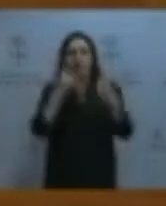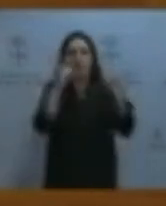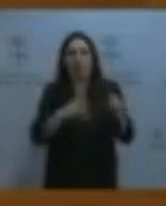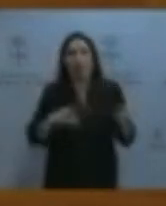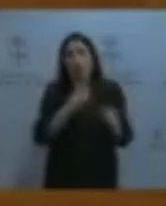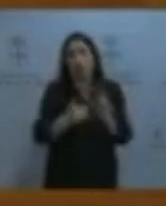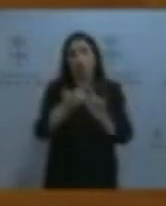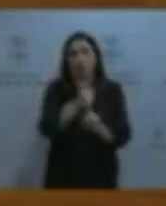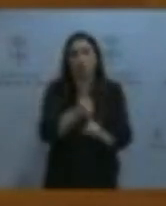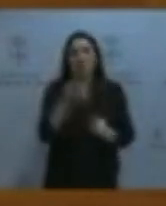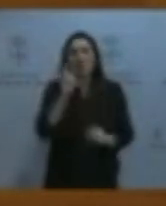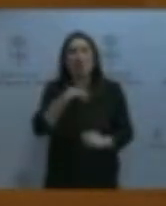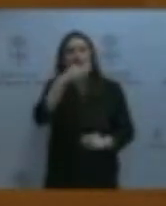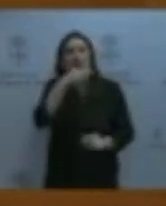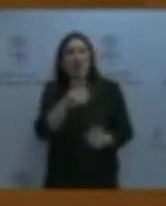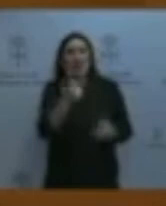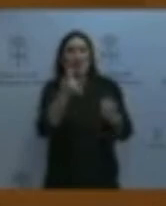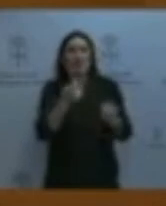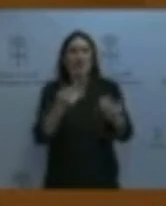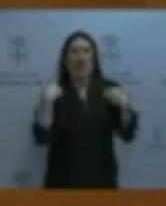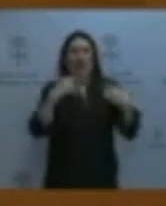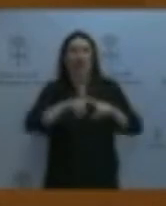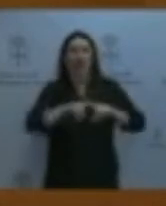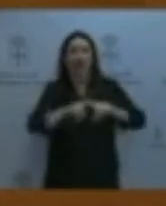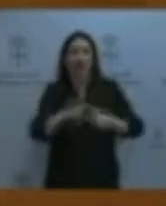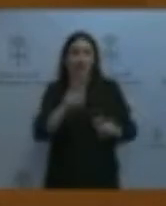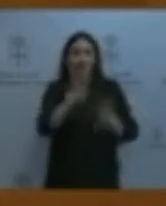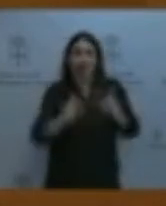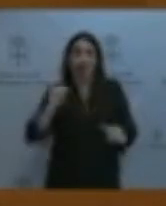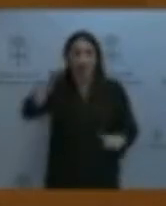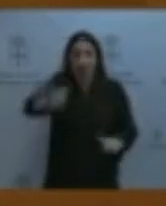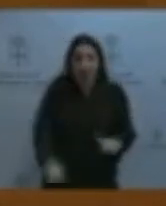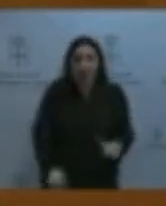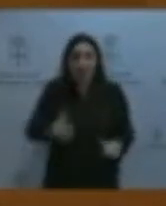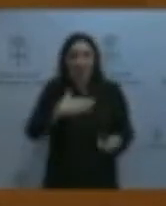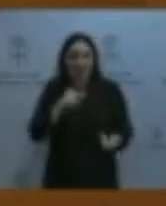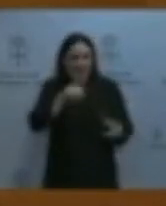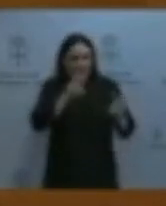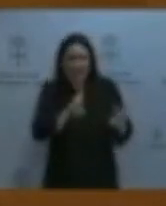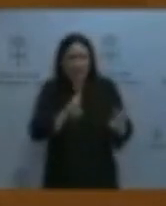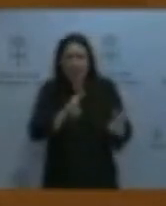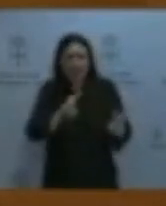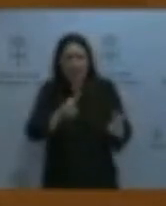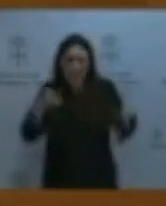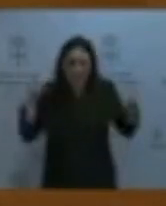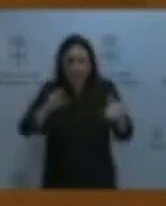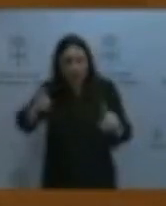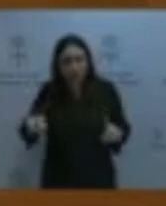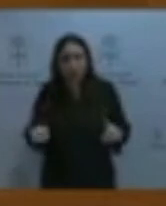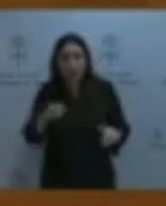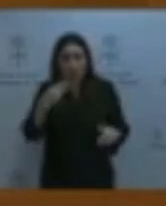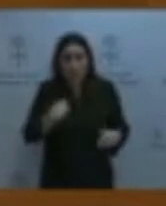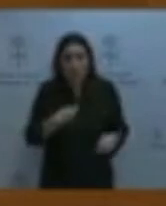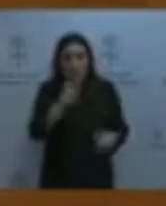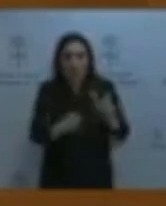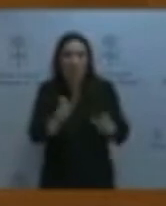lanzando discursos que justifiquen la falta de corresponsabilidad de quienes cuentan con grandes fortunas y patrimonios, que es de lo que estamos hablando aquí. Estos mismos en los que recae el mayor